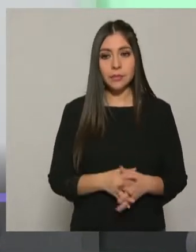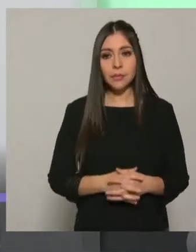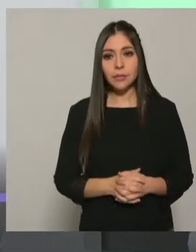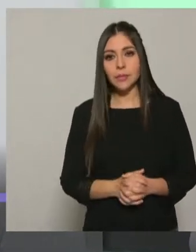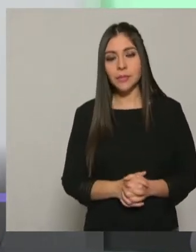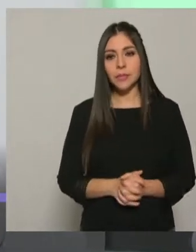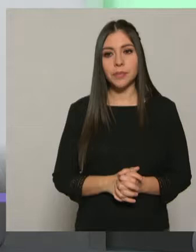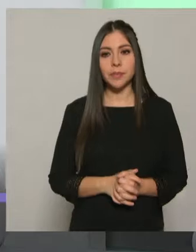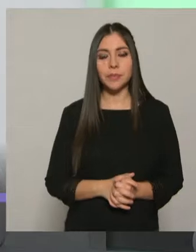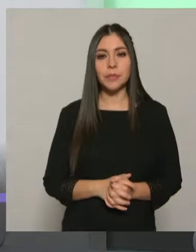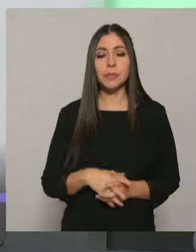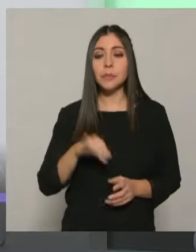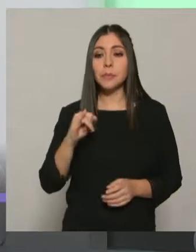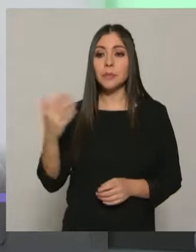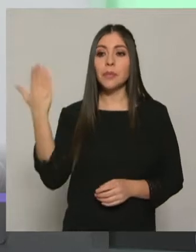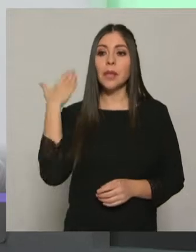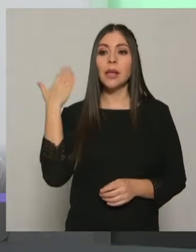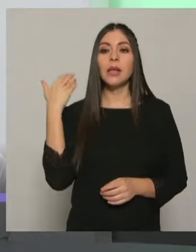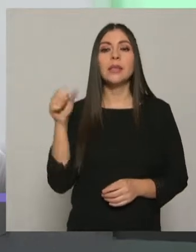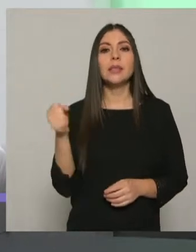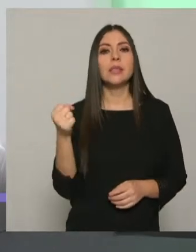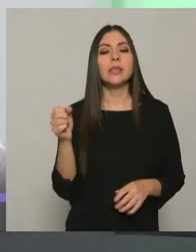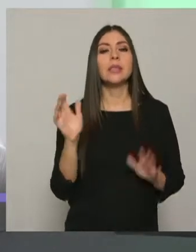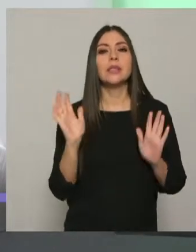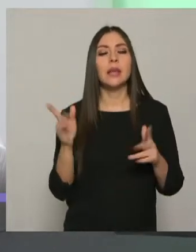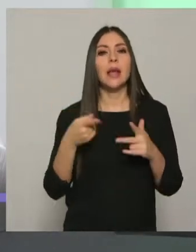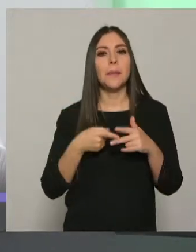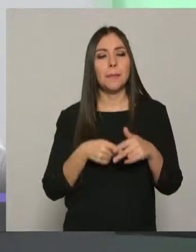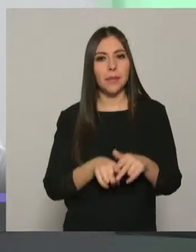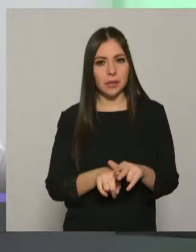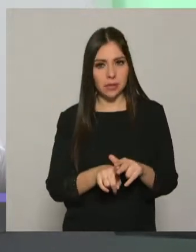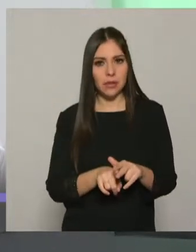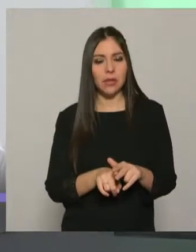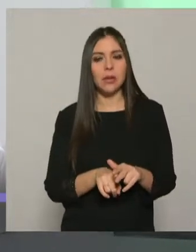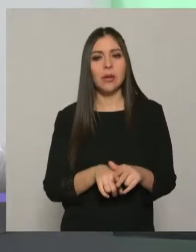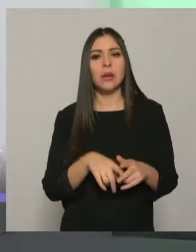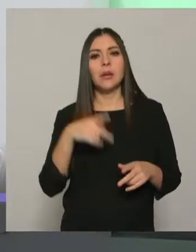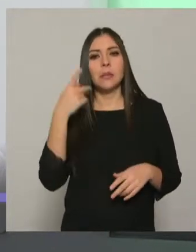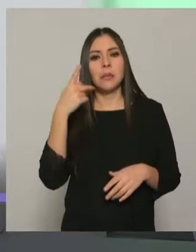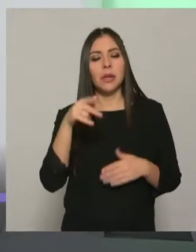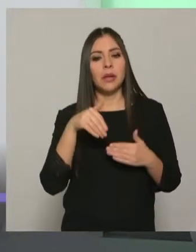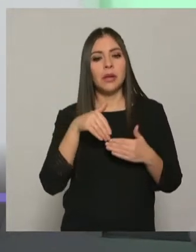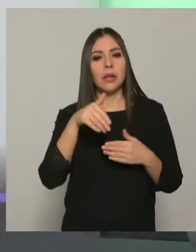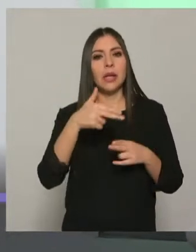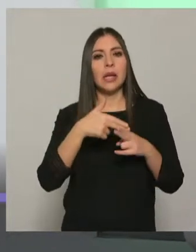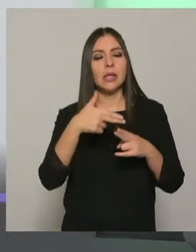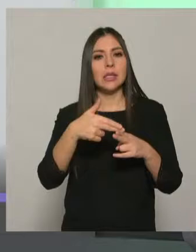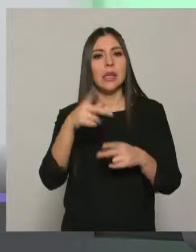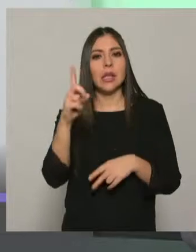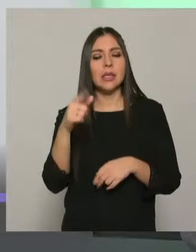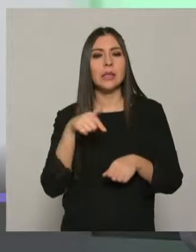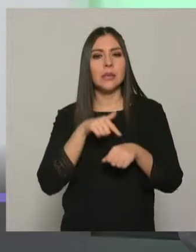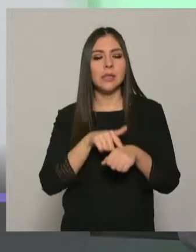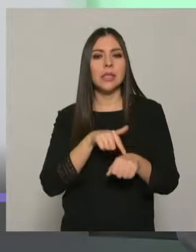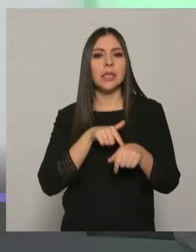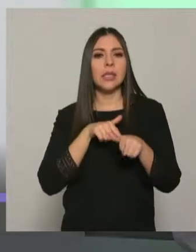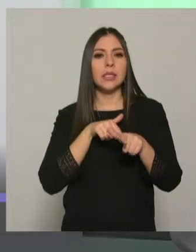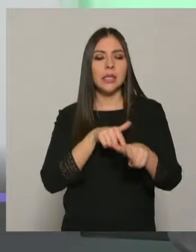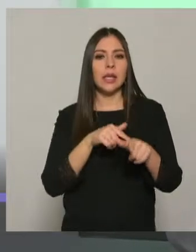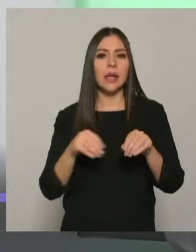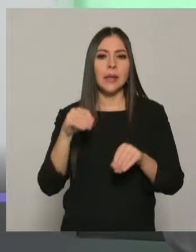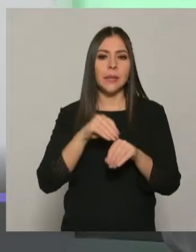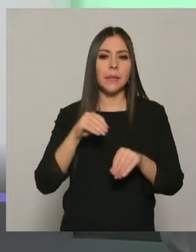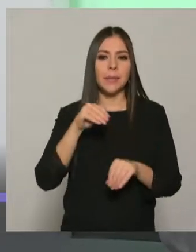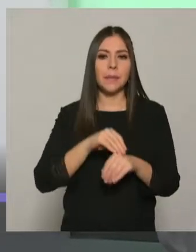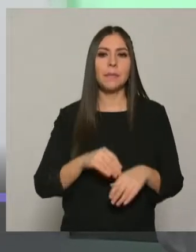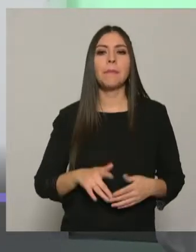hecho ya empezó en septiembre, pero la incorporación va a continuar hasta diciembre. Perfecto. Pues Araceli, muchísimas gracias